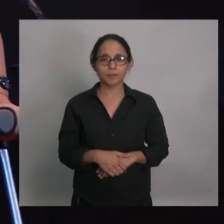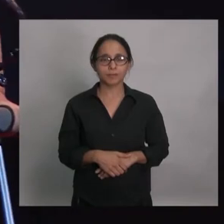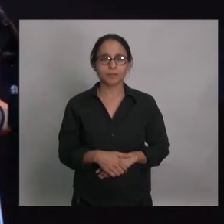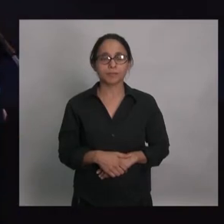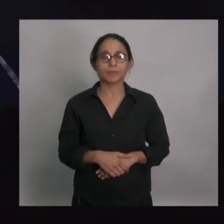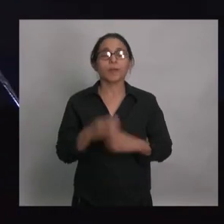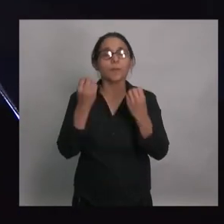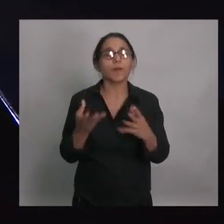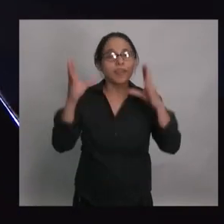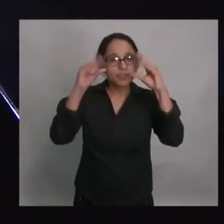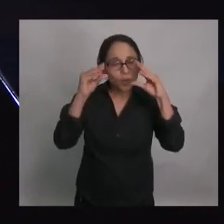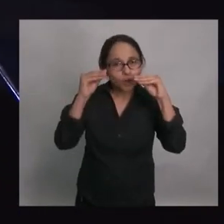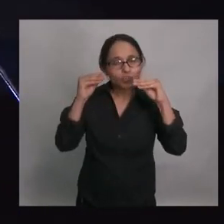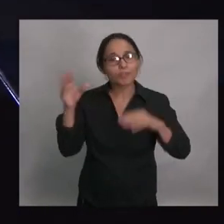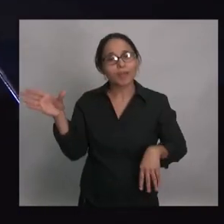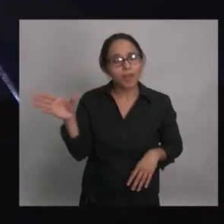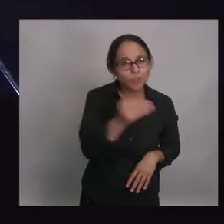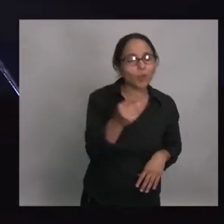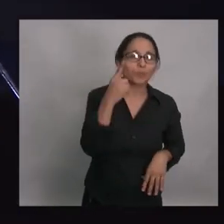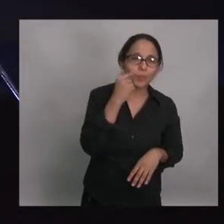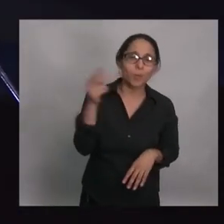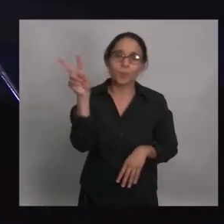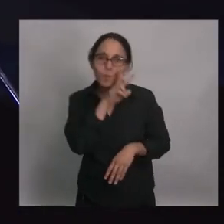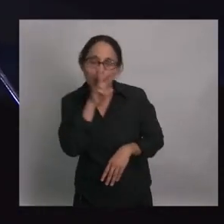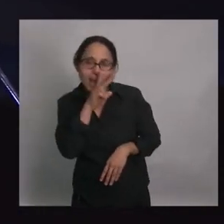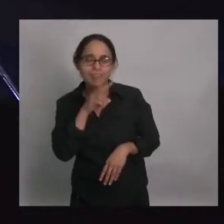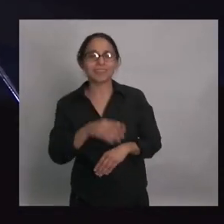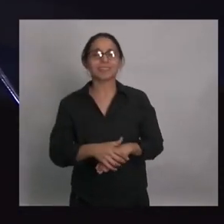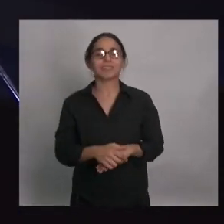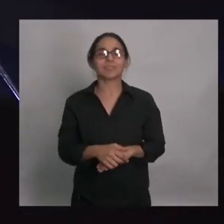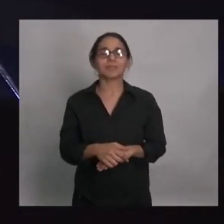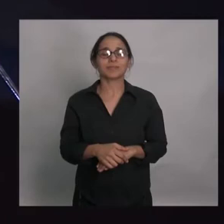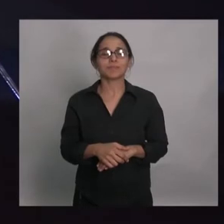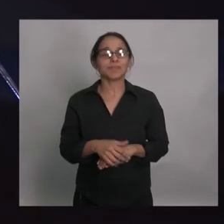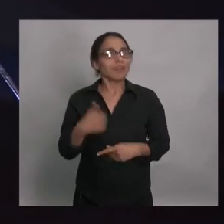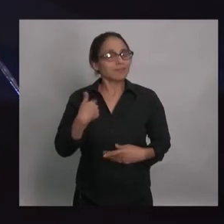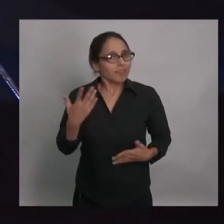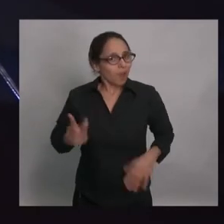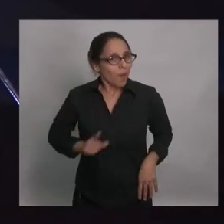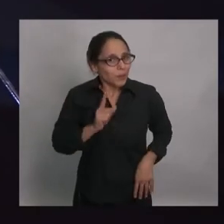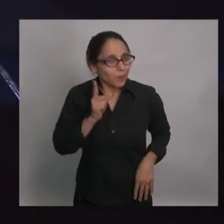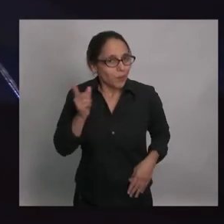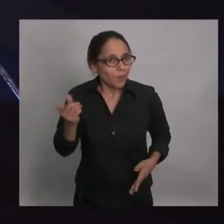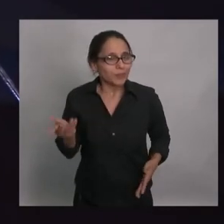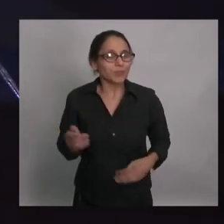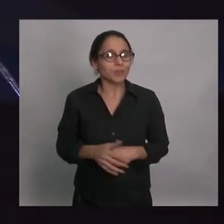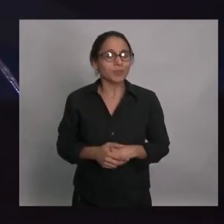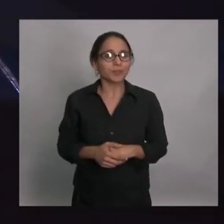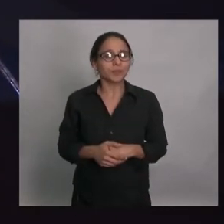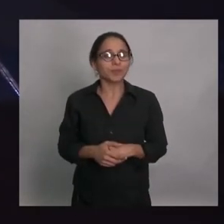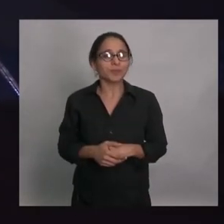buenas noches a todas y todos es un gran orgullo que